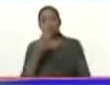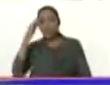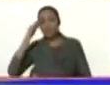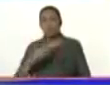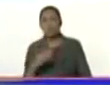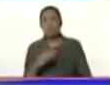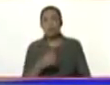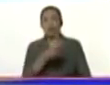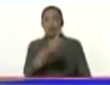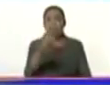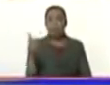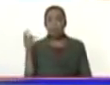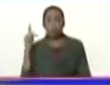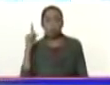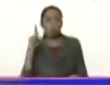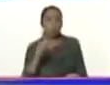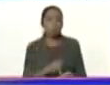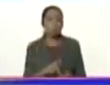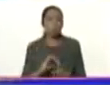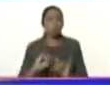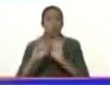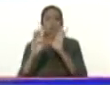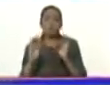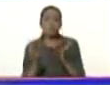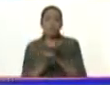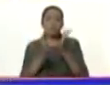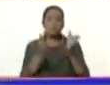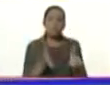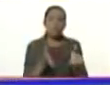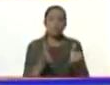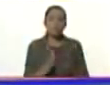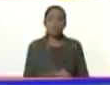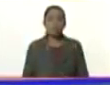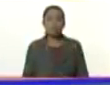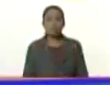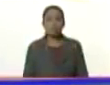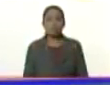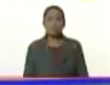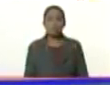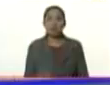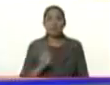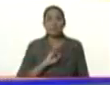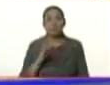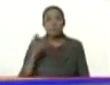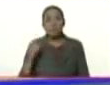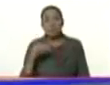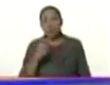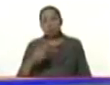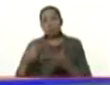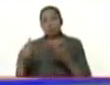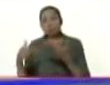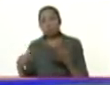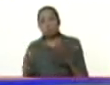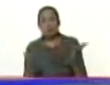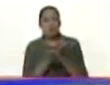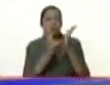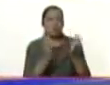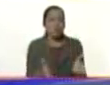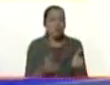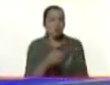los cadetes y las cadetes, y todos los estudiantes, tenientes, primeros tenientes, capitanes,